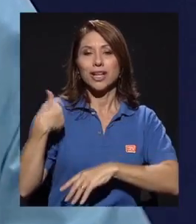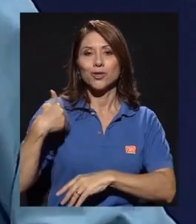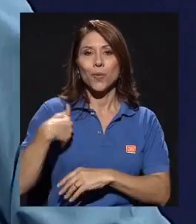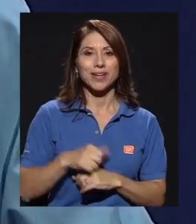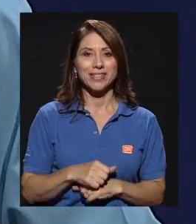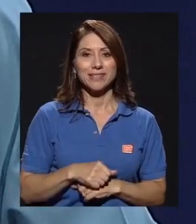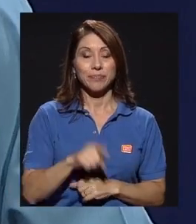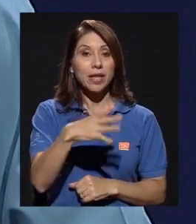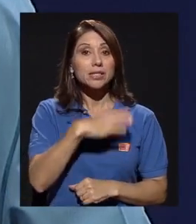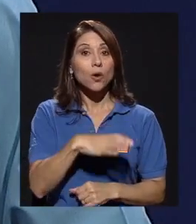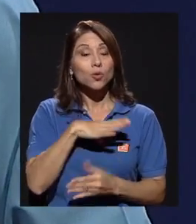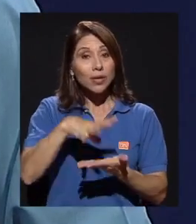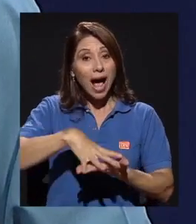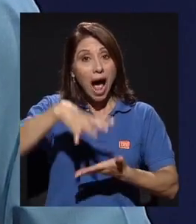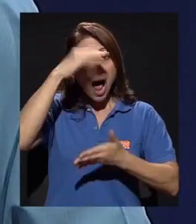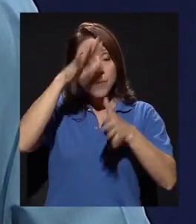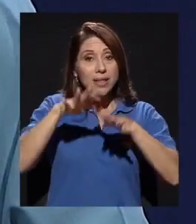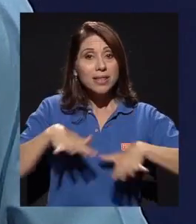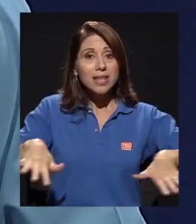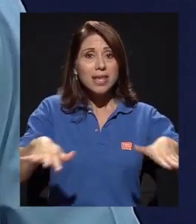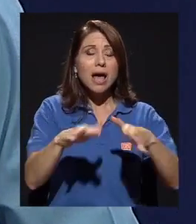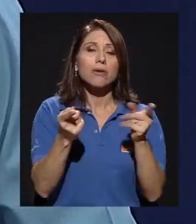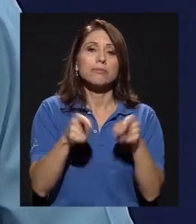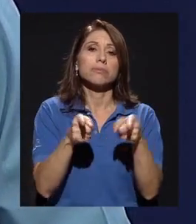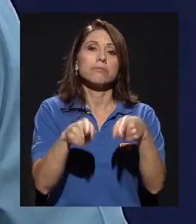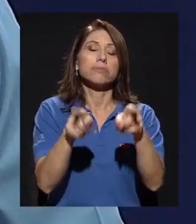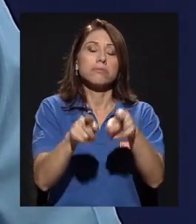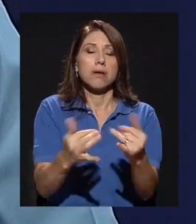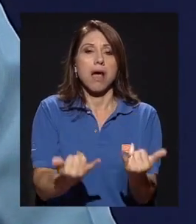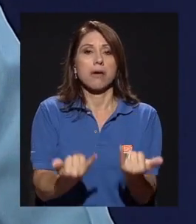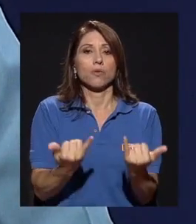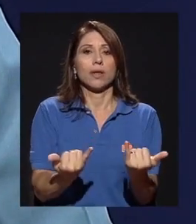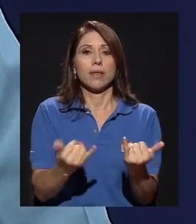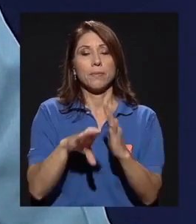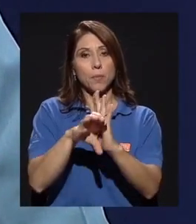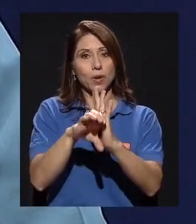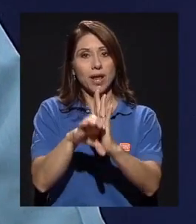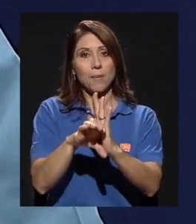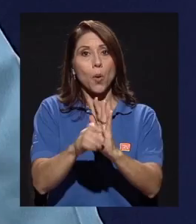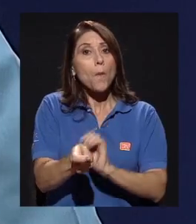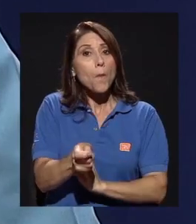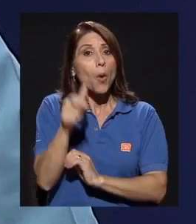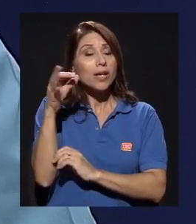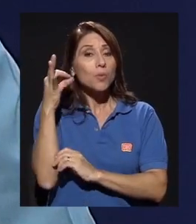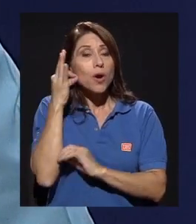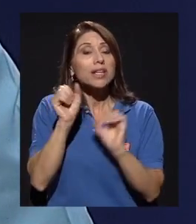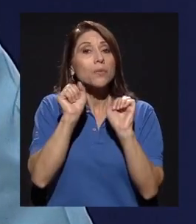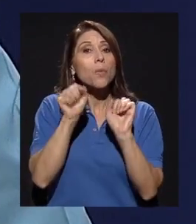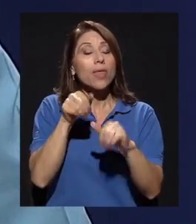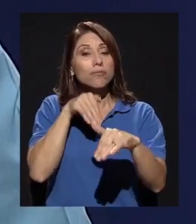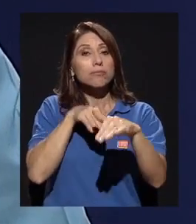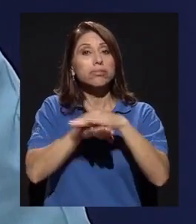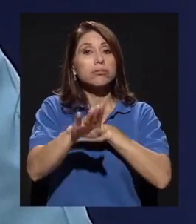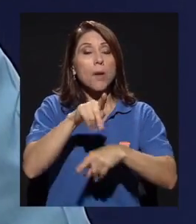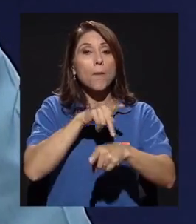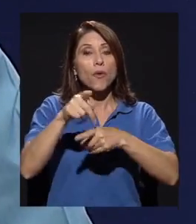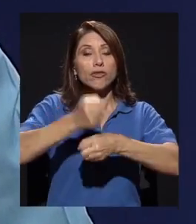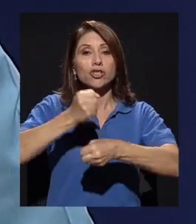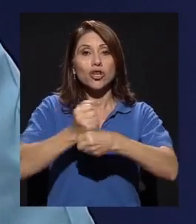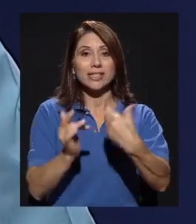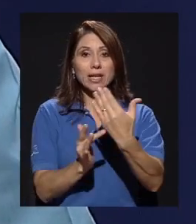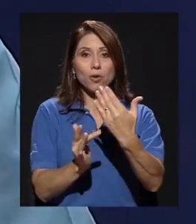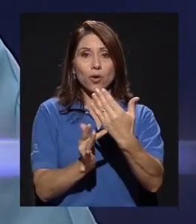aprendida en la población tiene consecuencias muy arreadas en la actualidad por ejemplo muy pocas mujeres acceden a profesiones tecnológicas